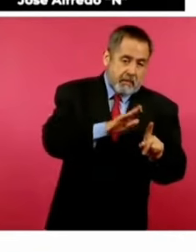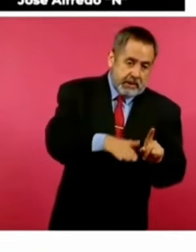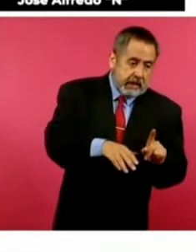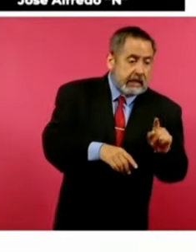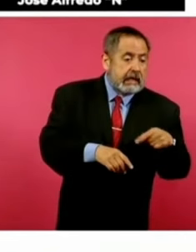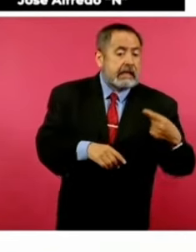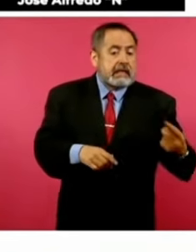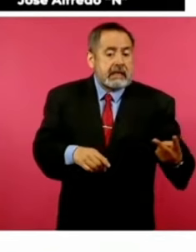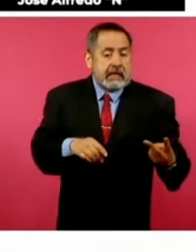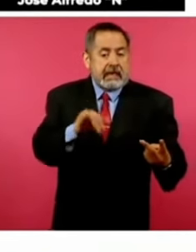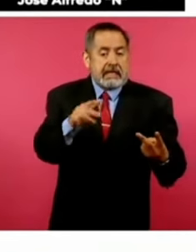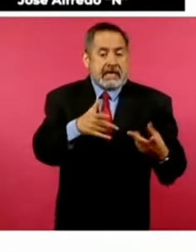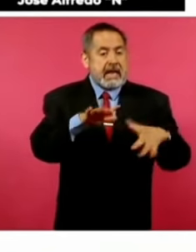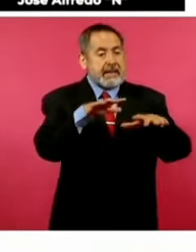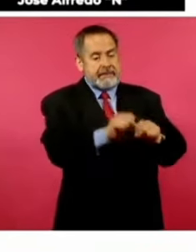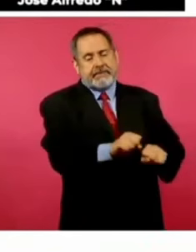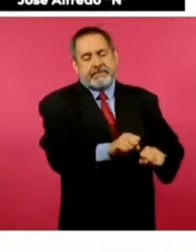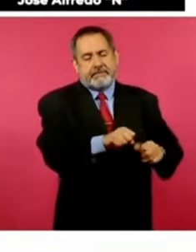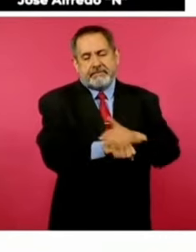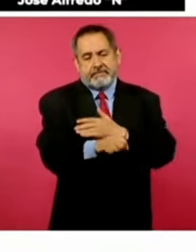detenido adelante